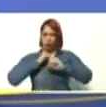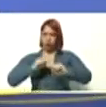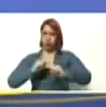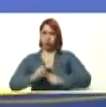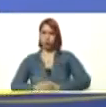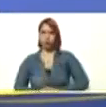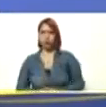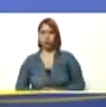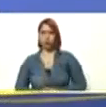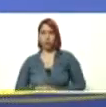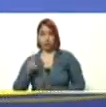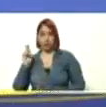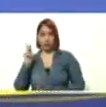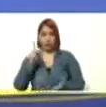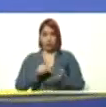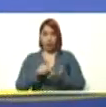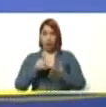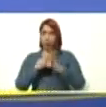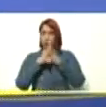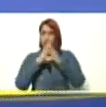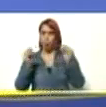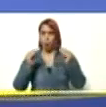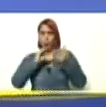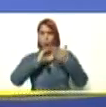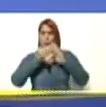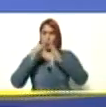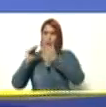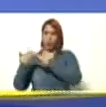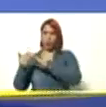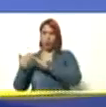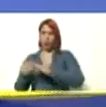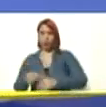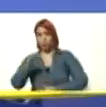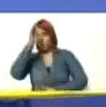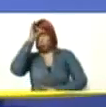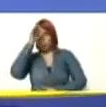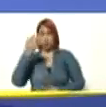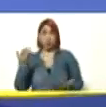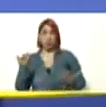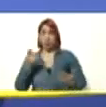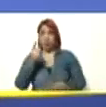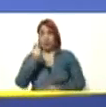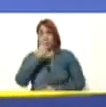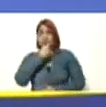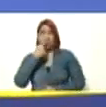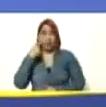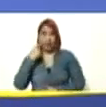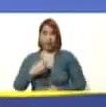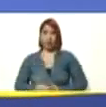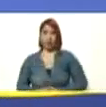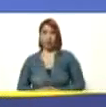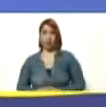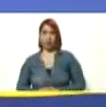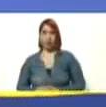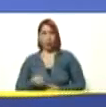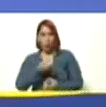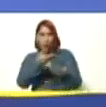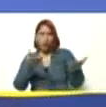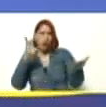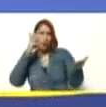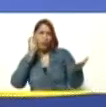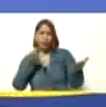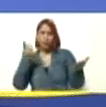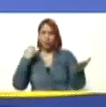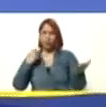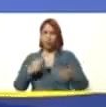de llegar a todas las comunidades. Yo no sé, Alejandro Suárez, si ustedes me escucharon ayer